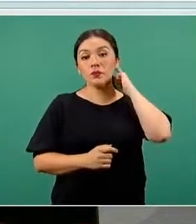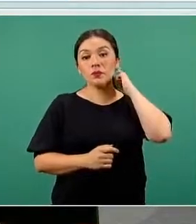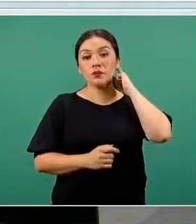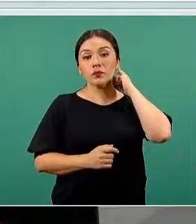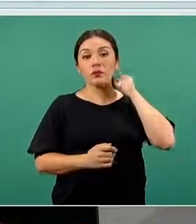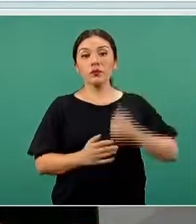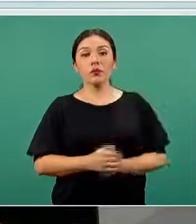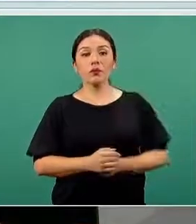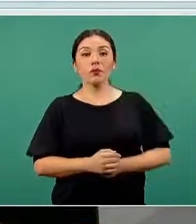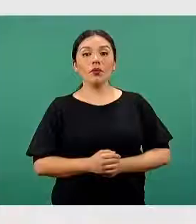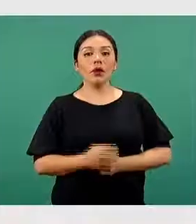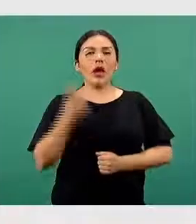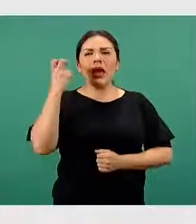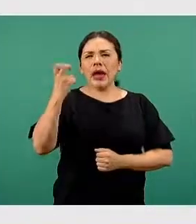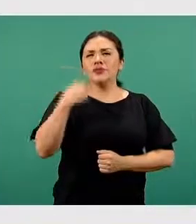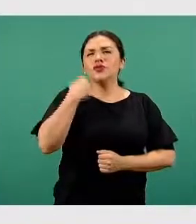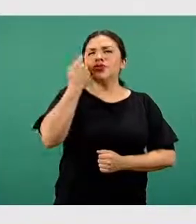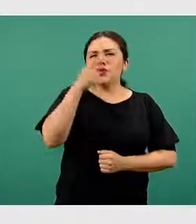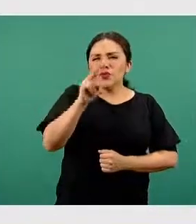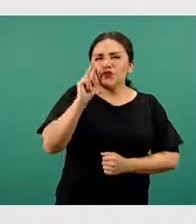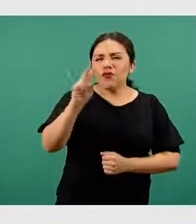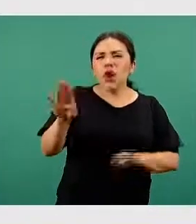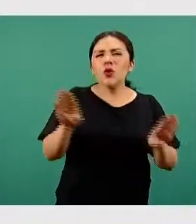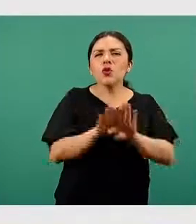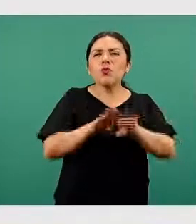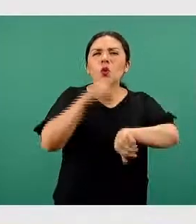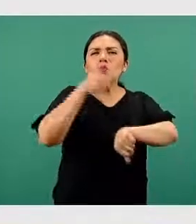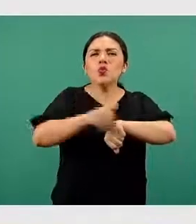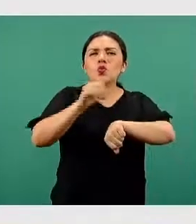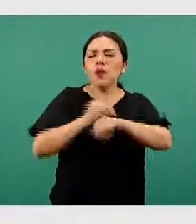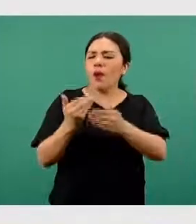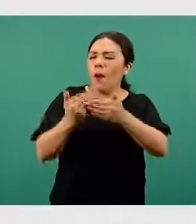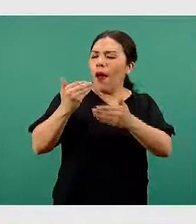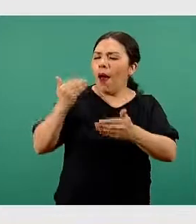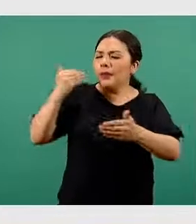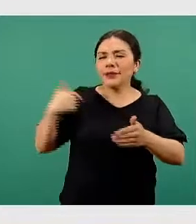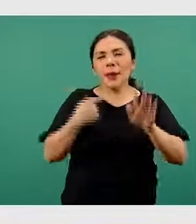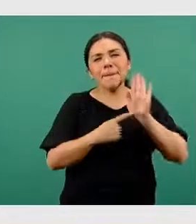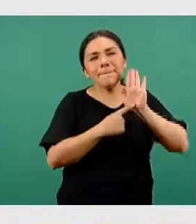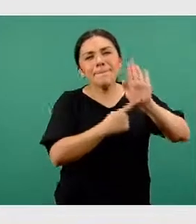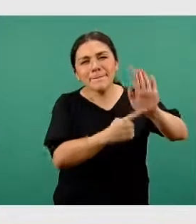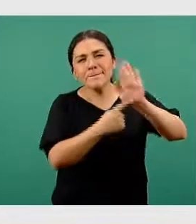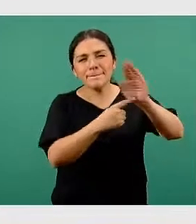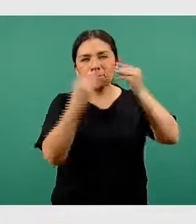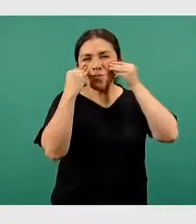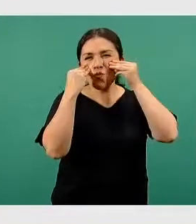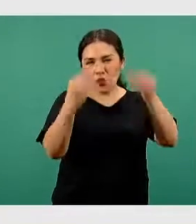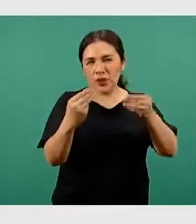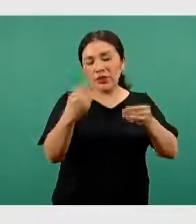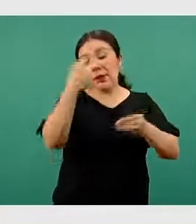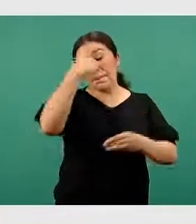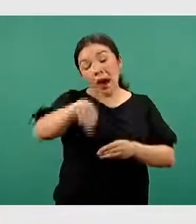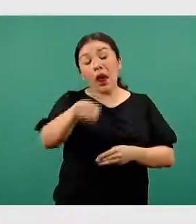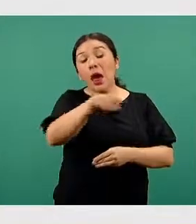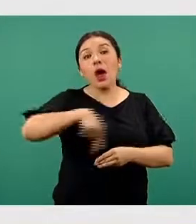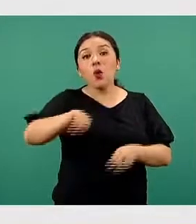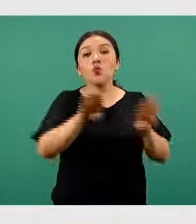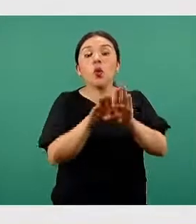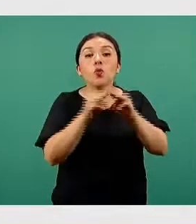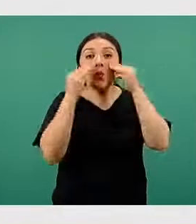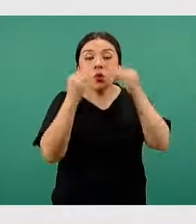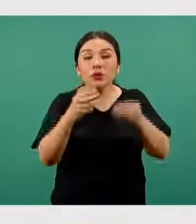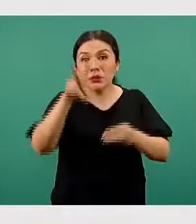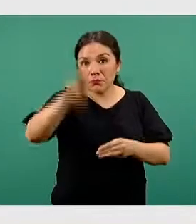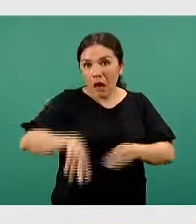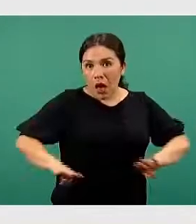Aquí me gustaría retomar algunas de las cifras que hemos presentado anteriormente para mostrarles